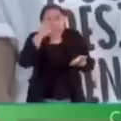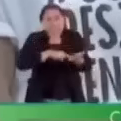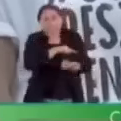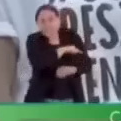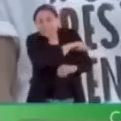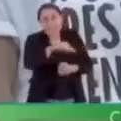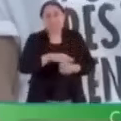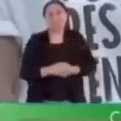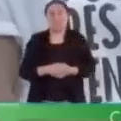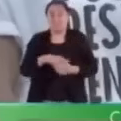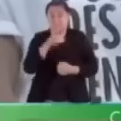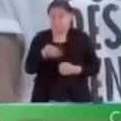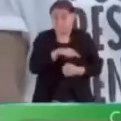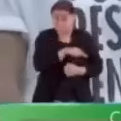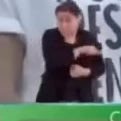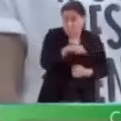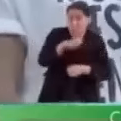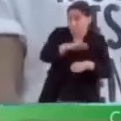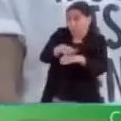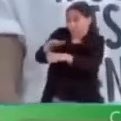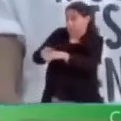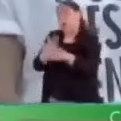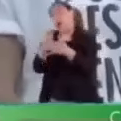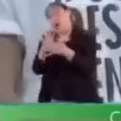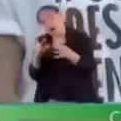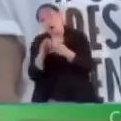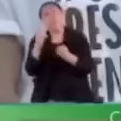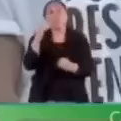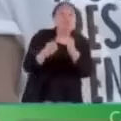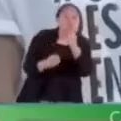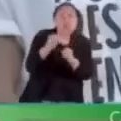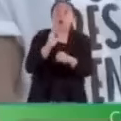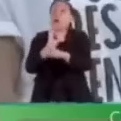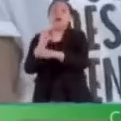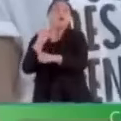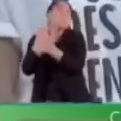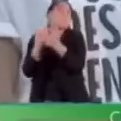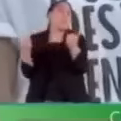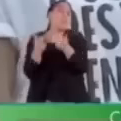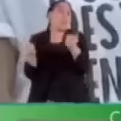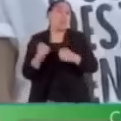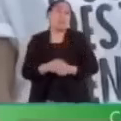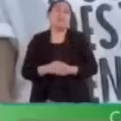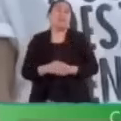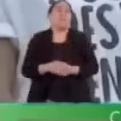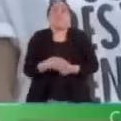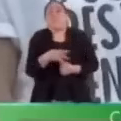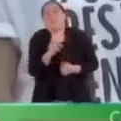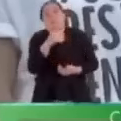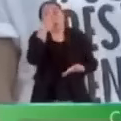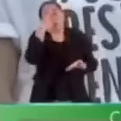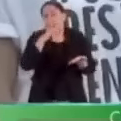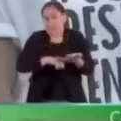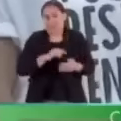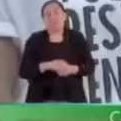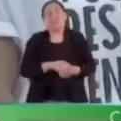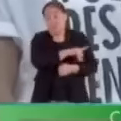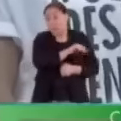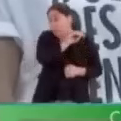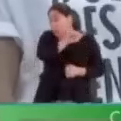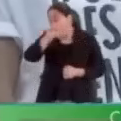ni siquiera una presentación de un proyecto. No, siguen en berrinche. Es decir, no solamente nos están